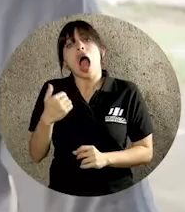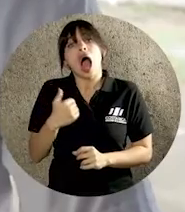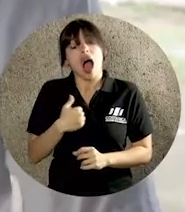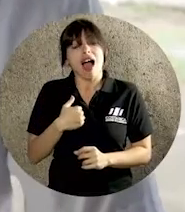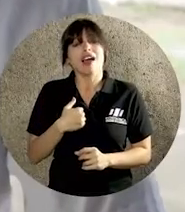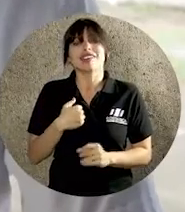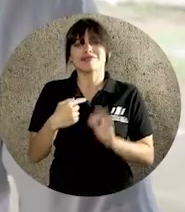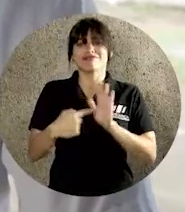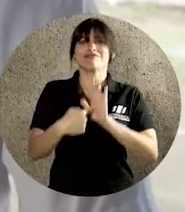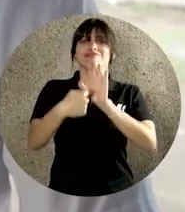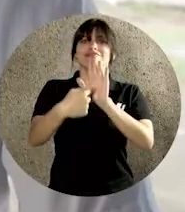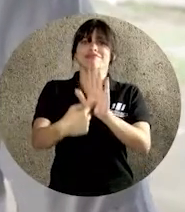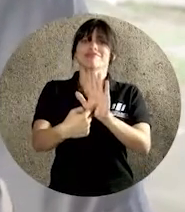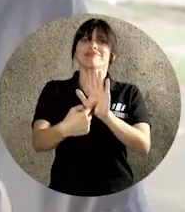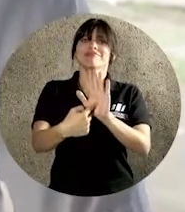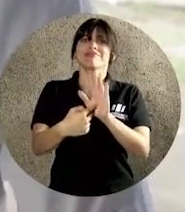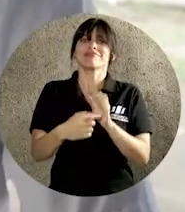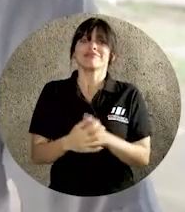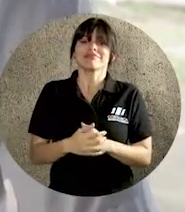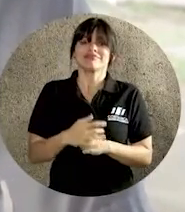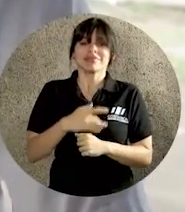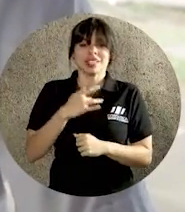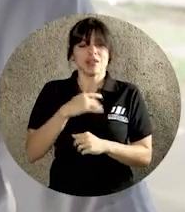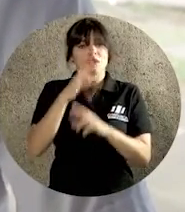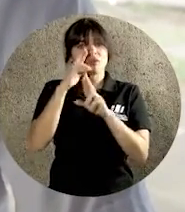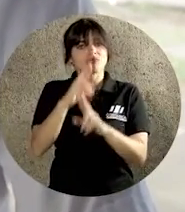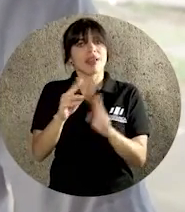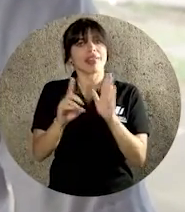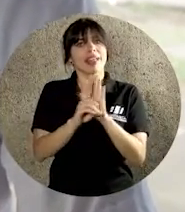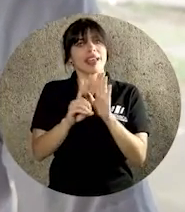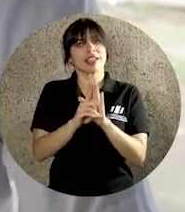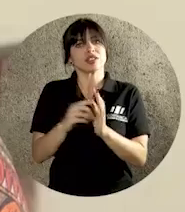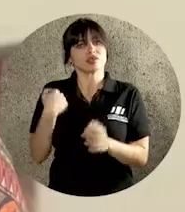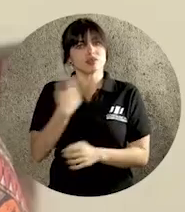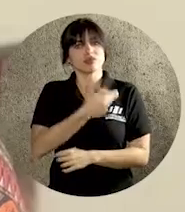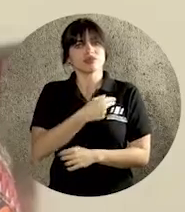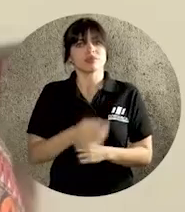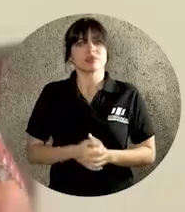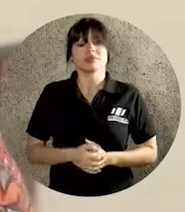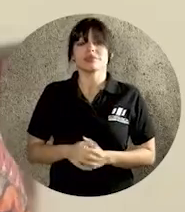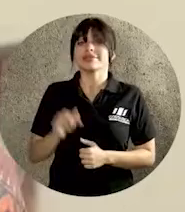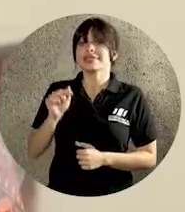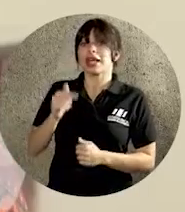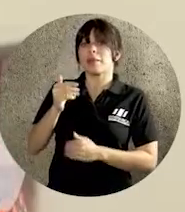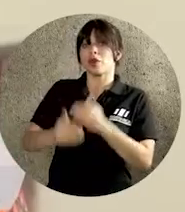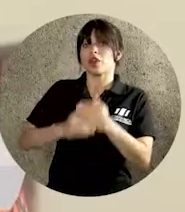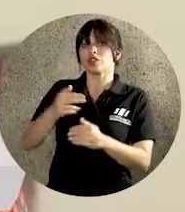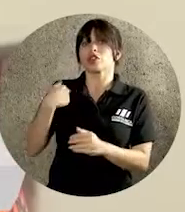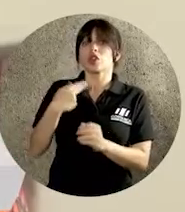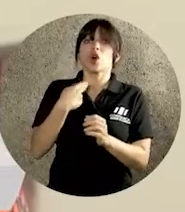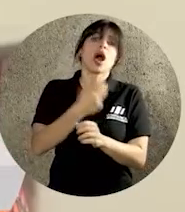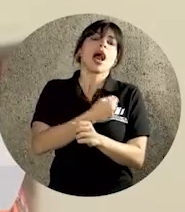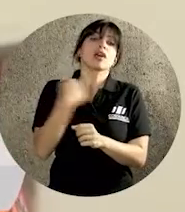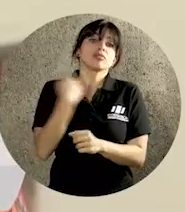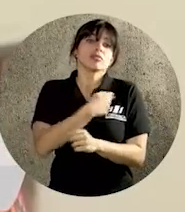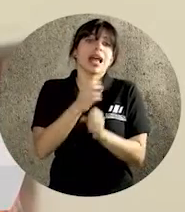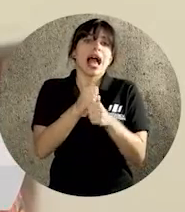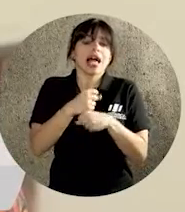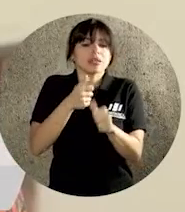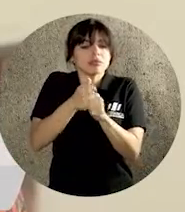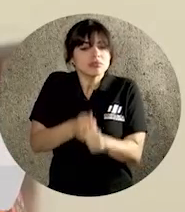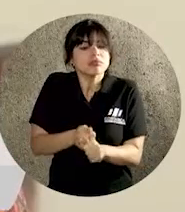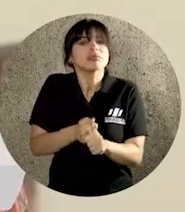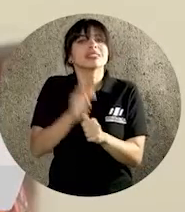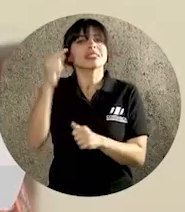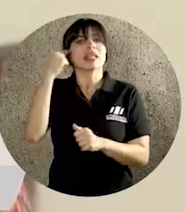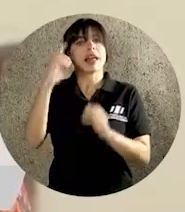una demuestra del cumplimiento de nuestros derechos. Este proceso lo estamos haciendo apegadas a un Estado de